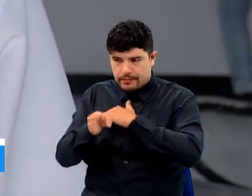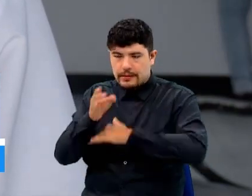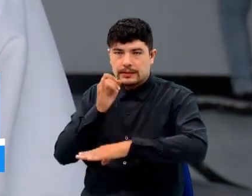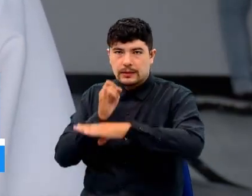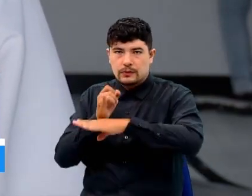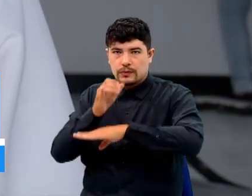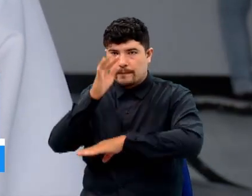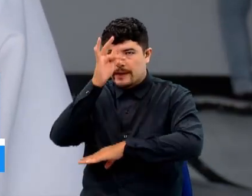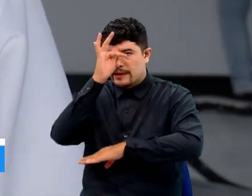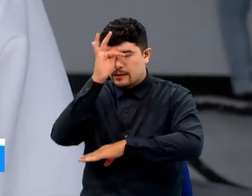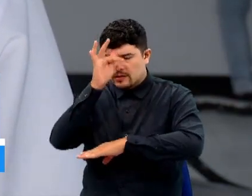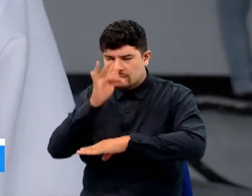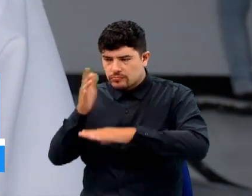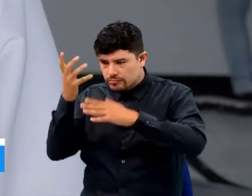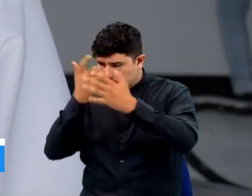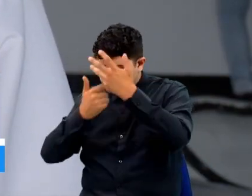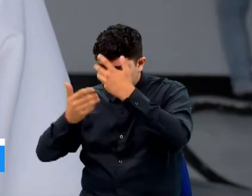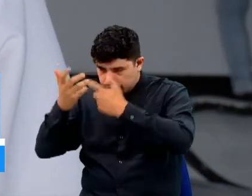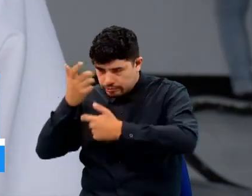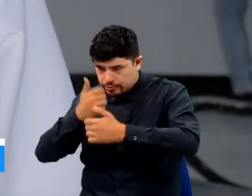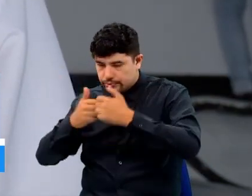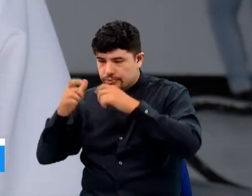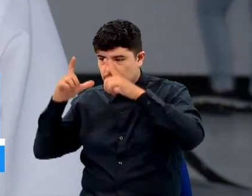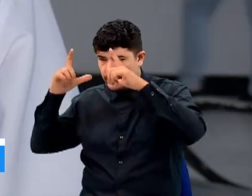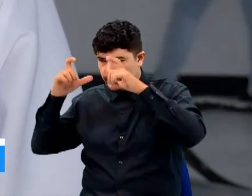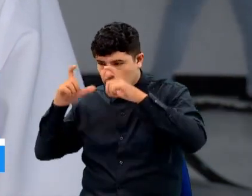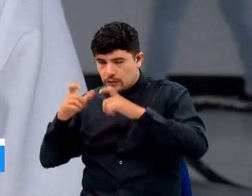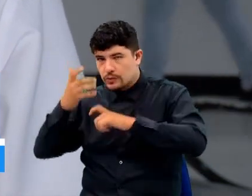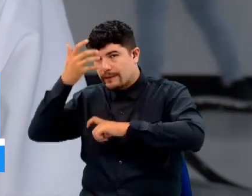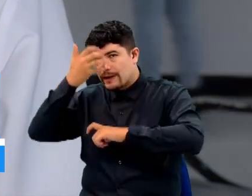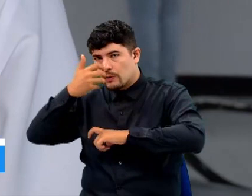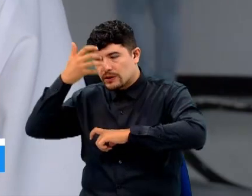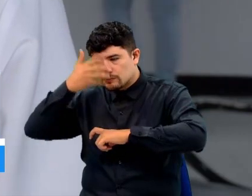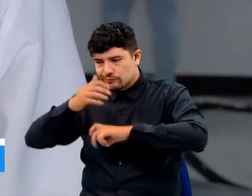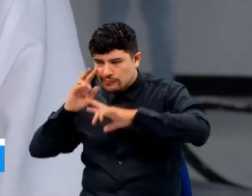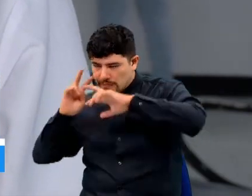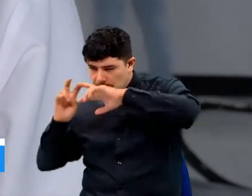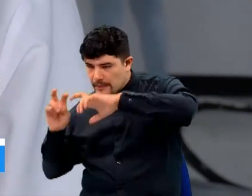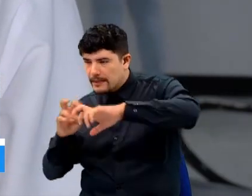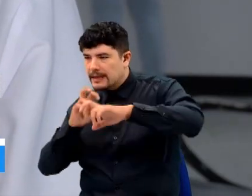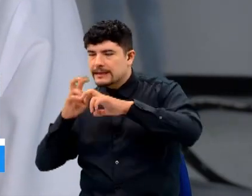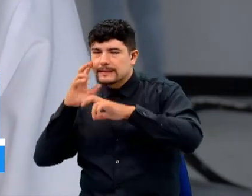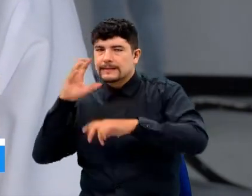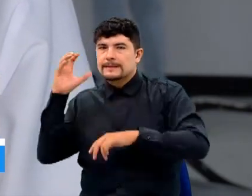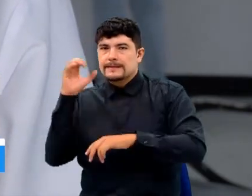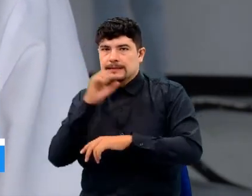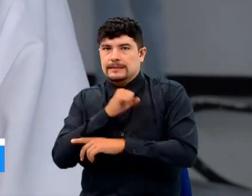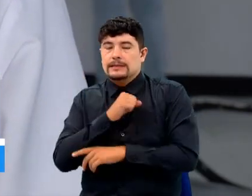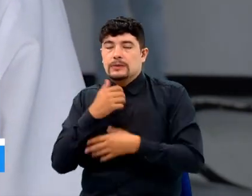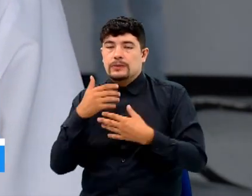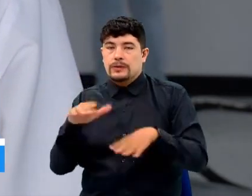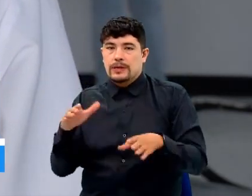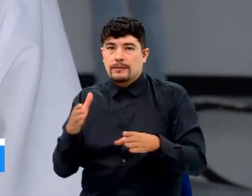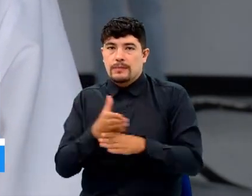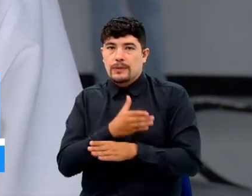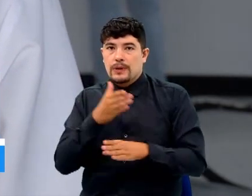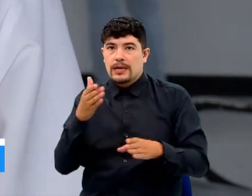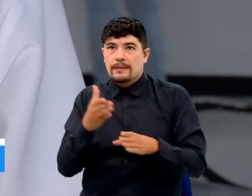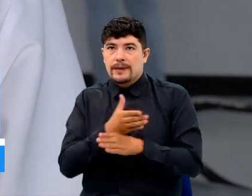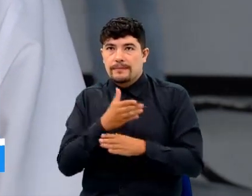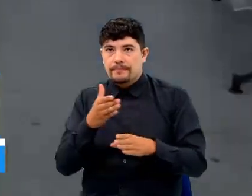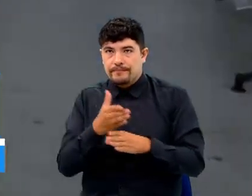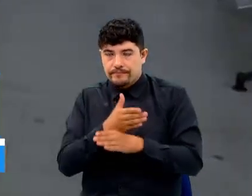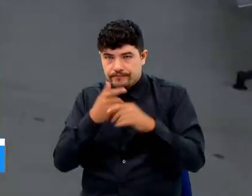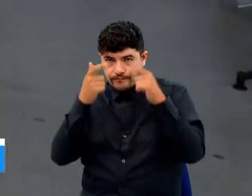se valora inmediatamente se le toman las imágenes correspondientes encontrándole un gran hematoma a nivel de la